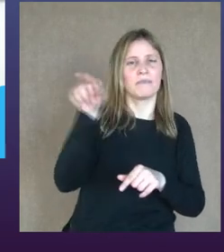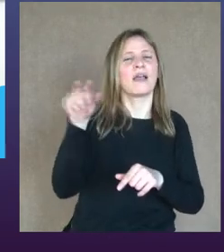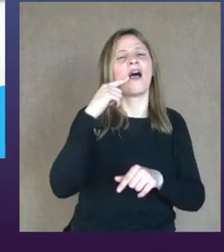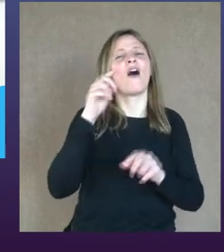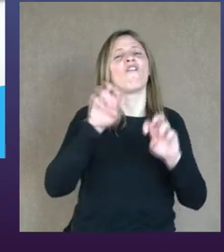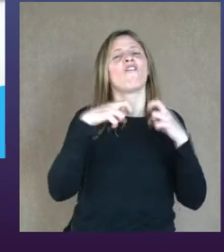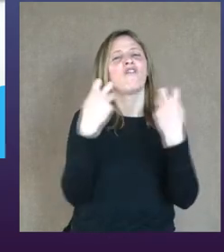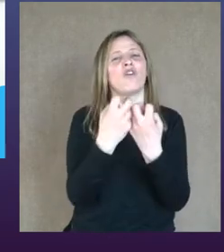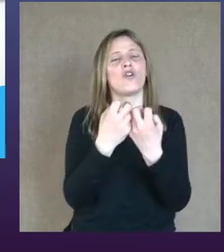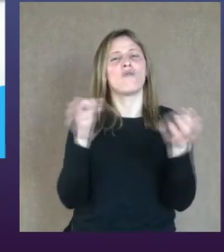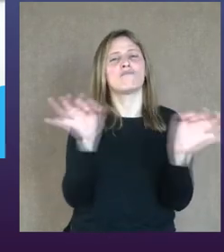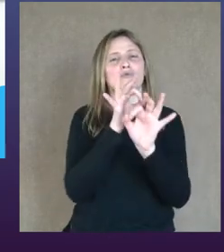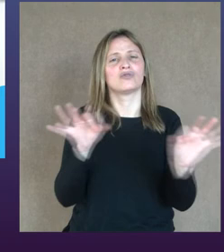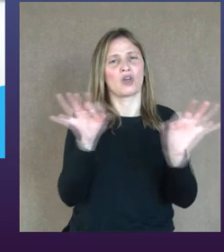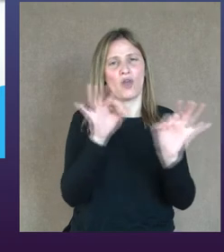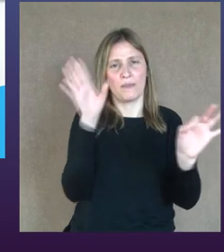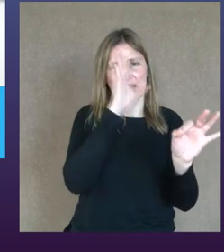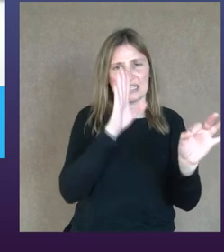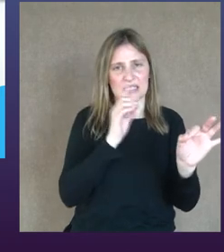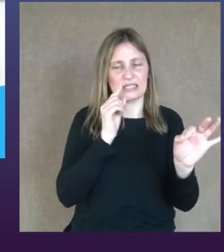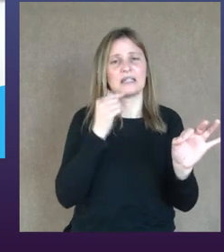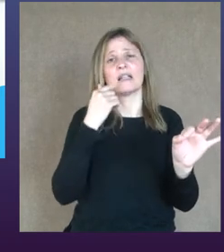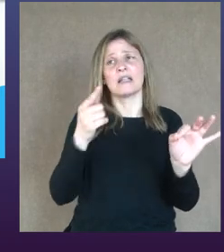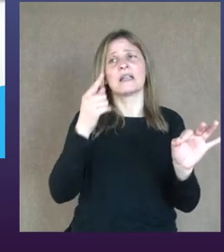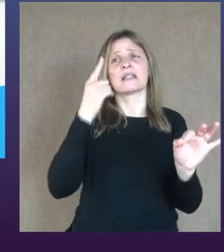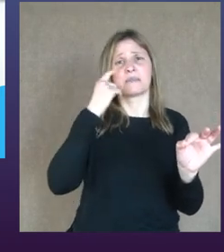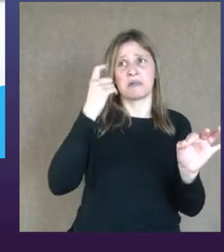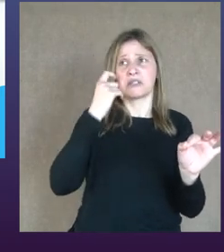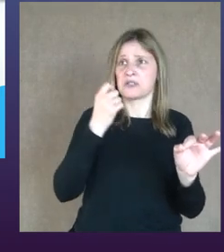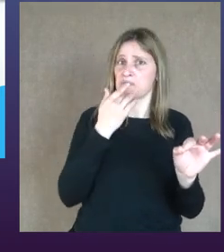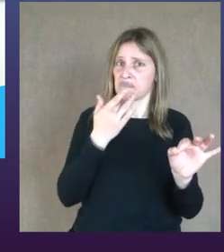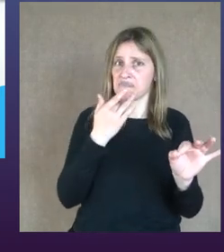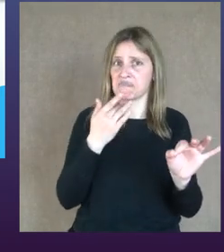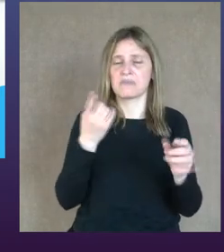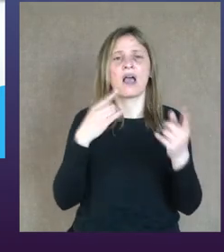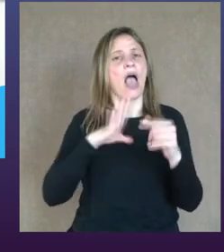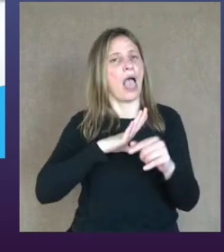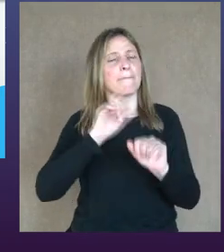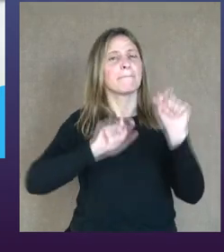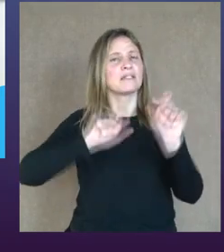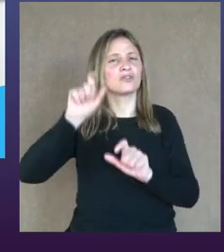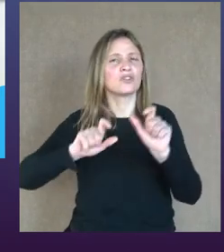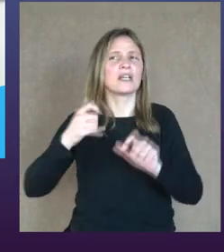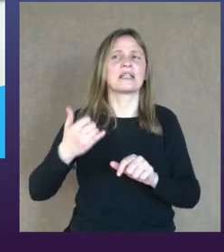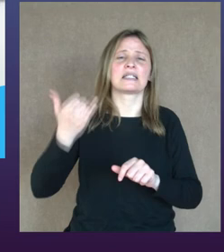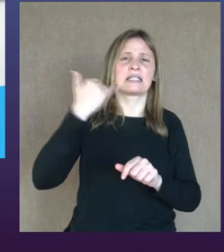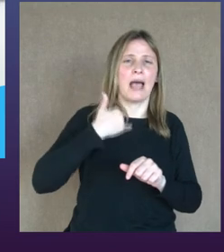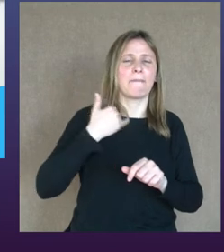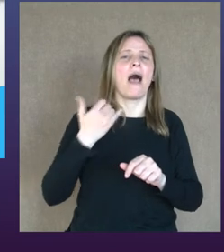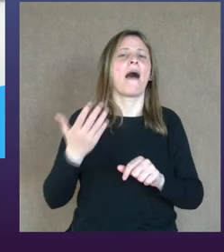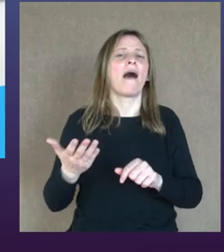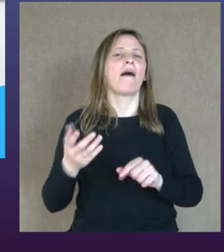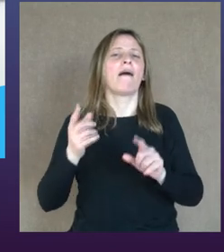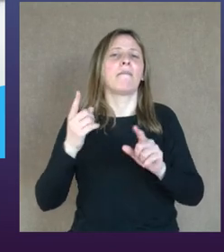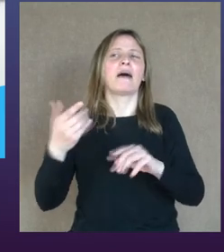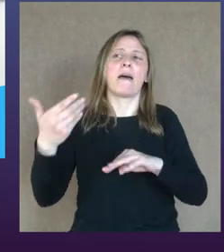foro de músicos brasileros, que es una experiencia hermosa en donde hay gente que nos llama para donar y hay gente que nos llama